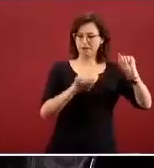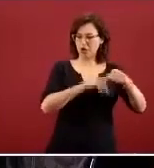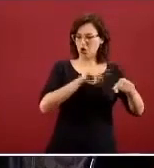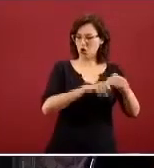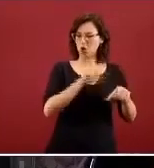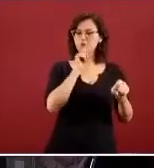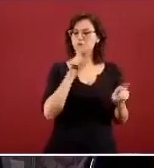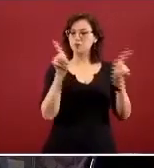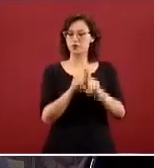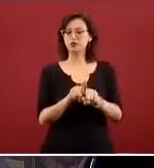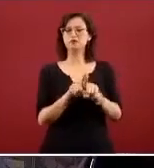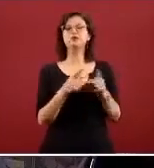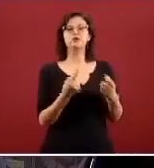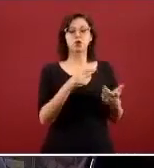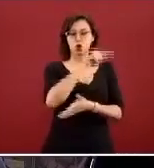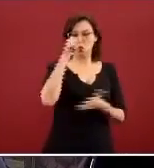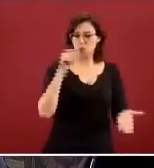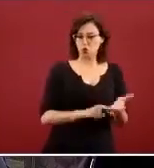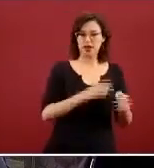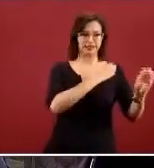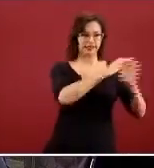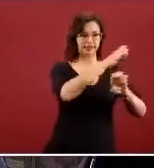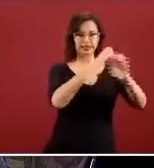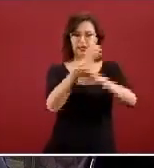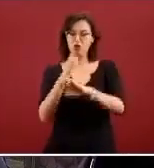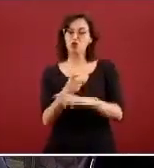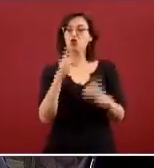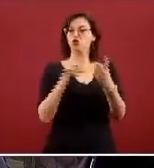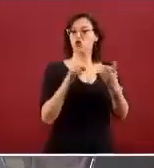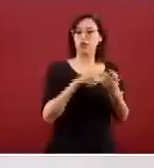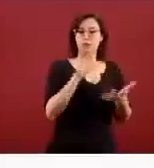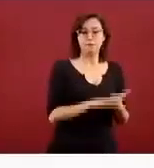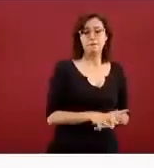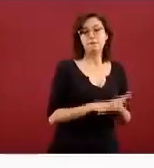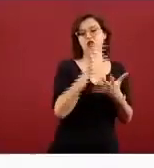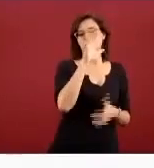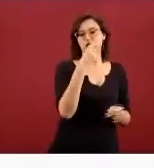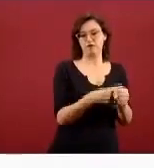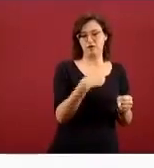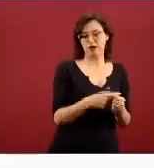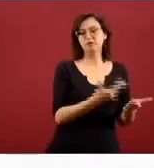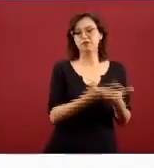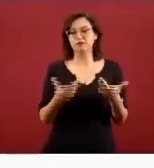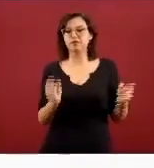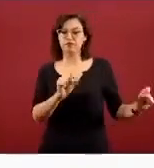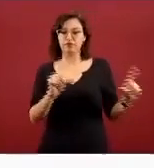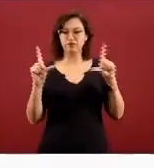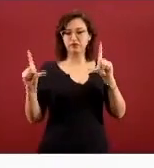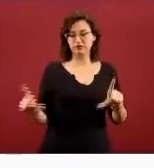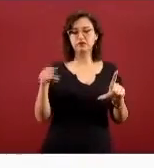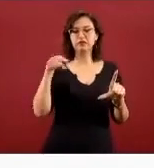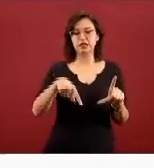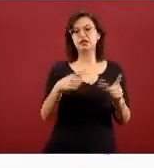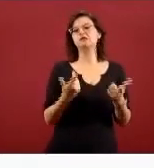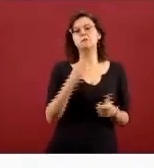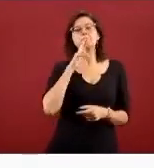puede notar dónde existe la mayor carga de enfermedad, en qué estado se está produciendo, pero de hecho la quisimos